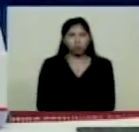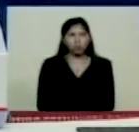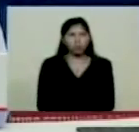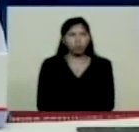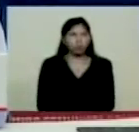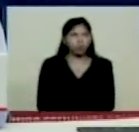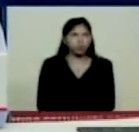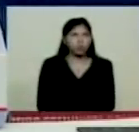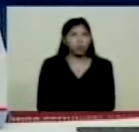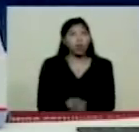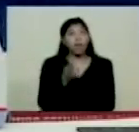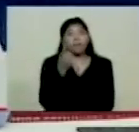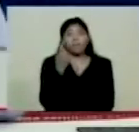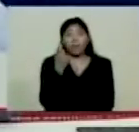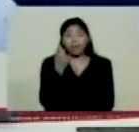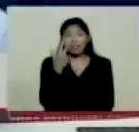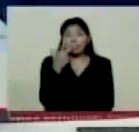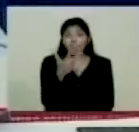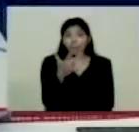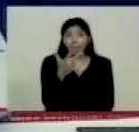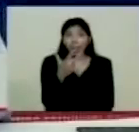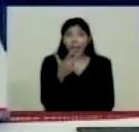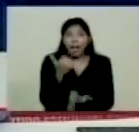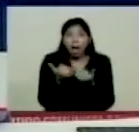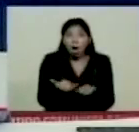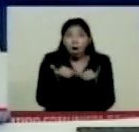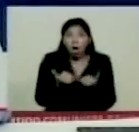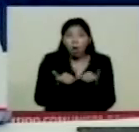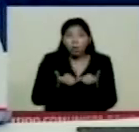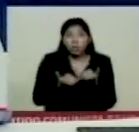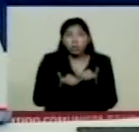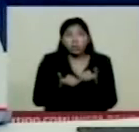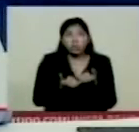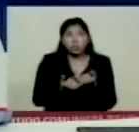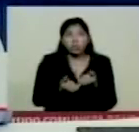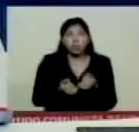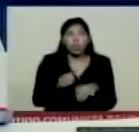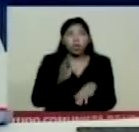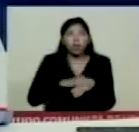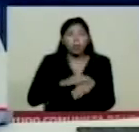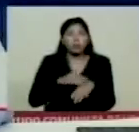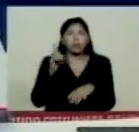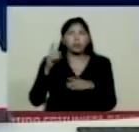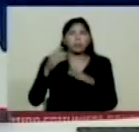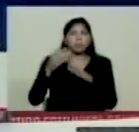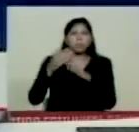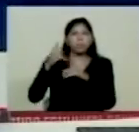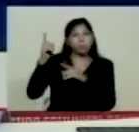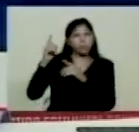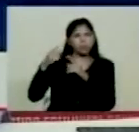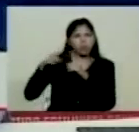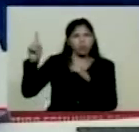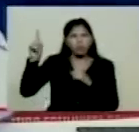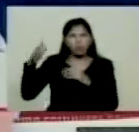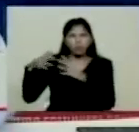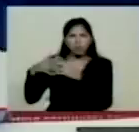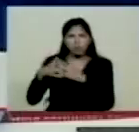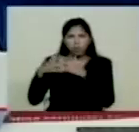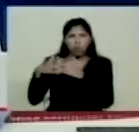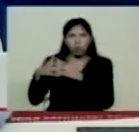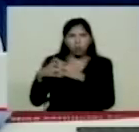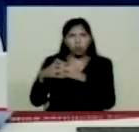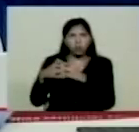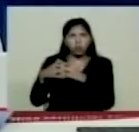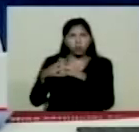Y todavía faltan 3 auditorías que se están realizando en este momento, porque a diferencia de los Estados Unidos, que vota con unas máquinas parecidas a las nuestras, pero más